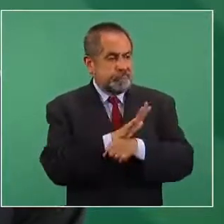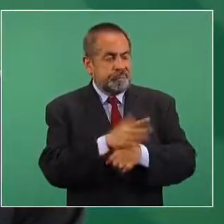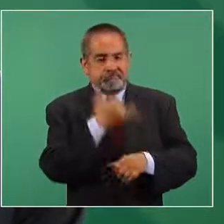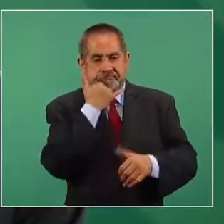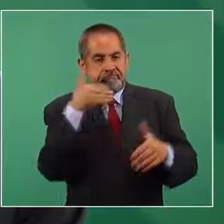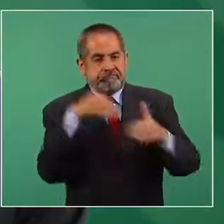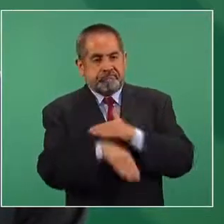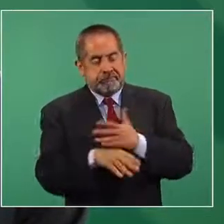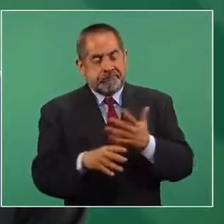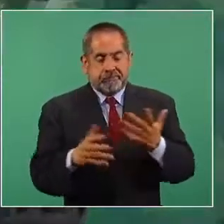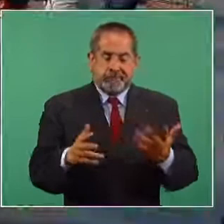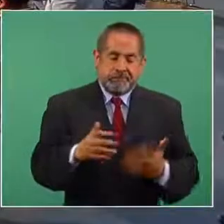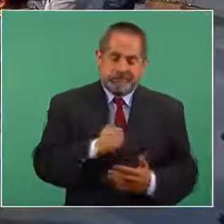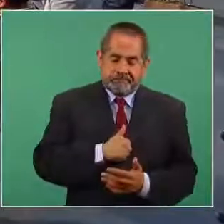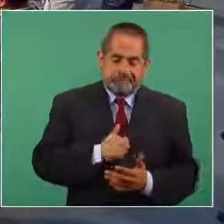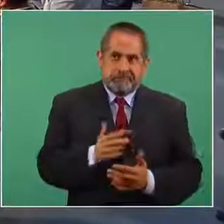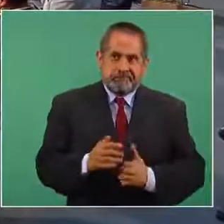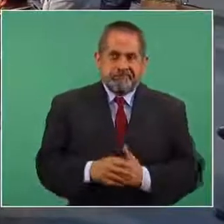y